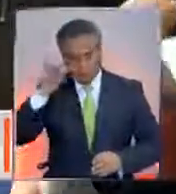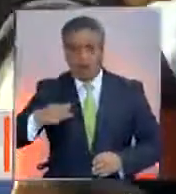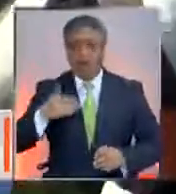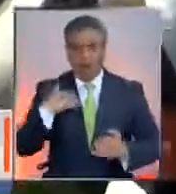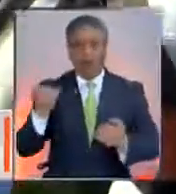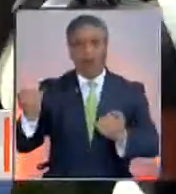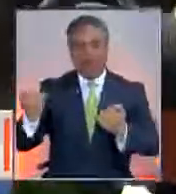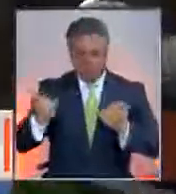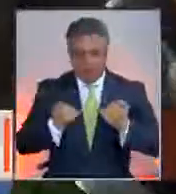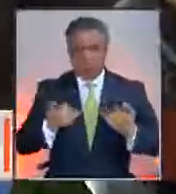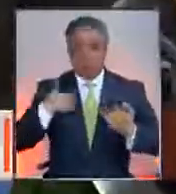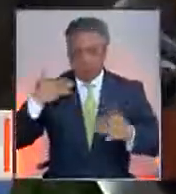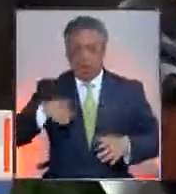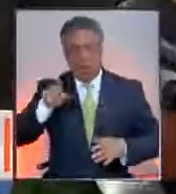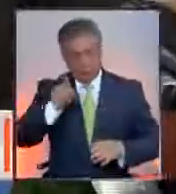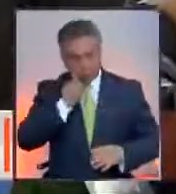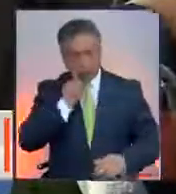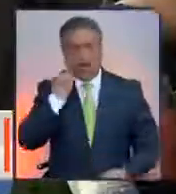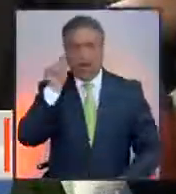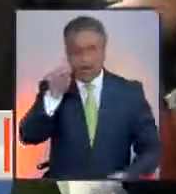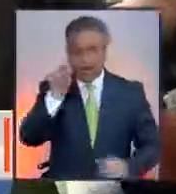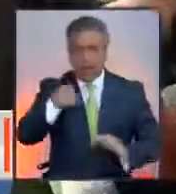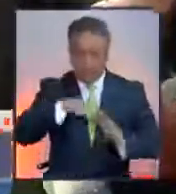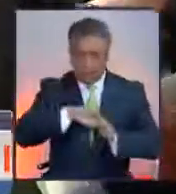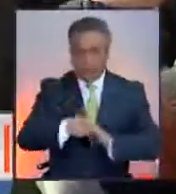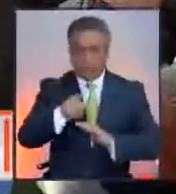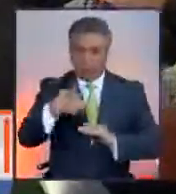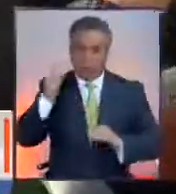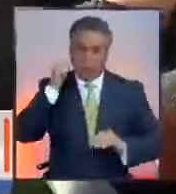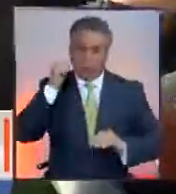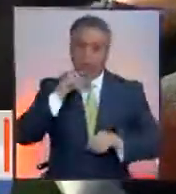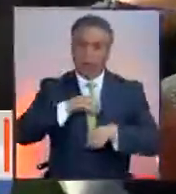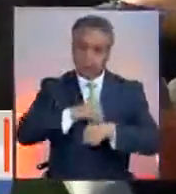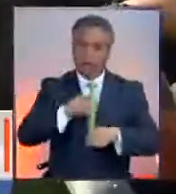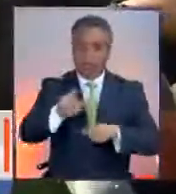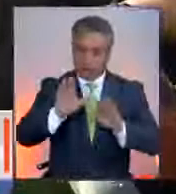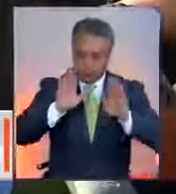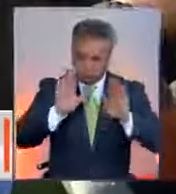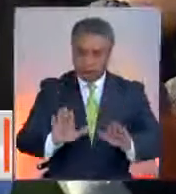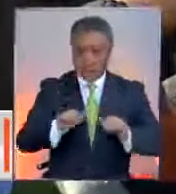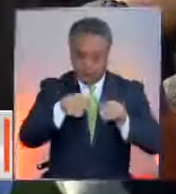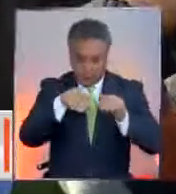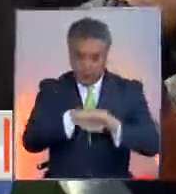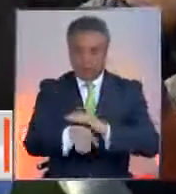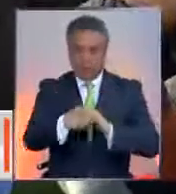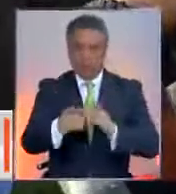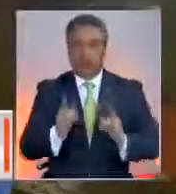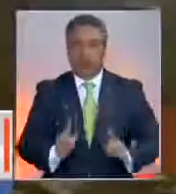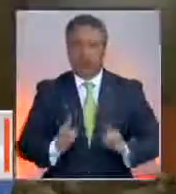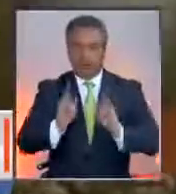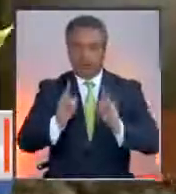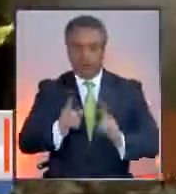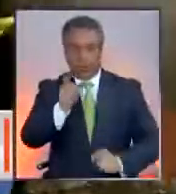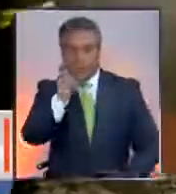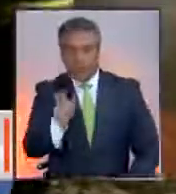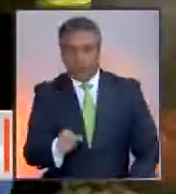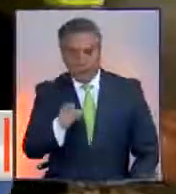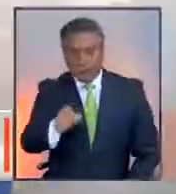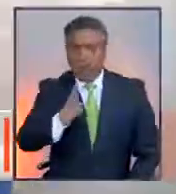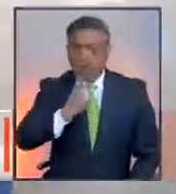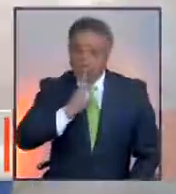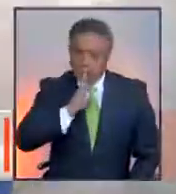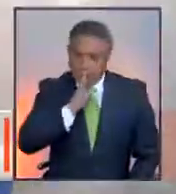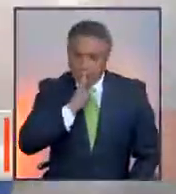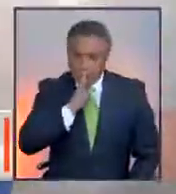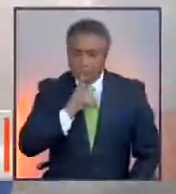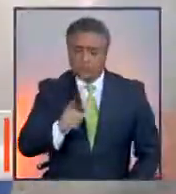información de logística, que él estaba adentro y tenía instrucciones ayer de quedarse adentro del edificio. Y él era una persona demasiado obediente a mi gusto